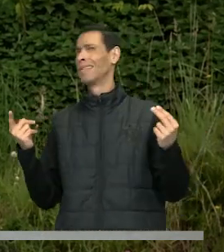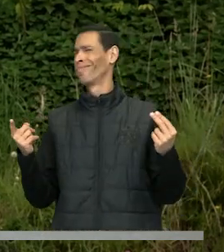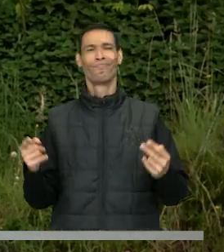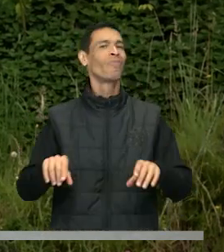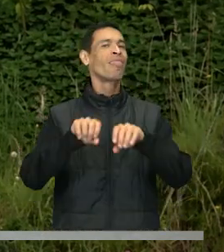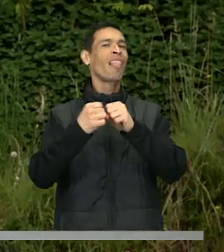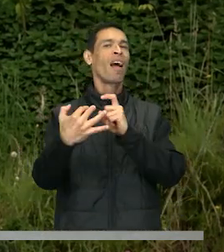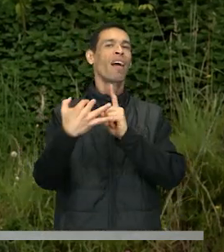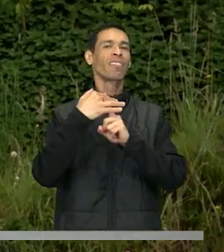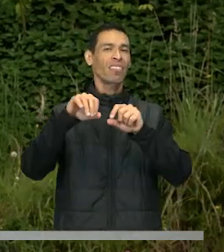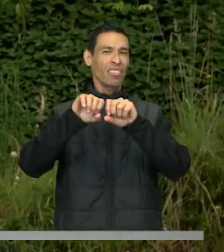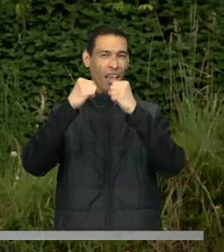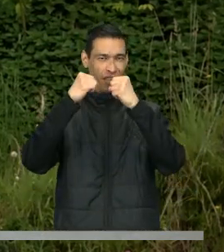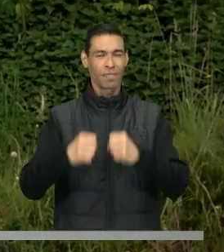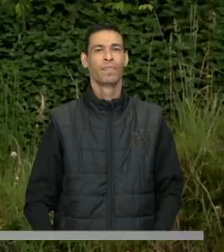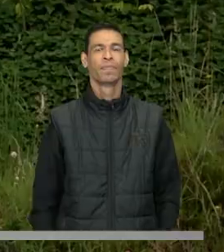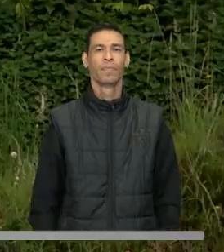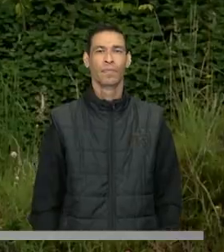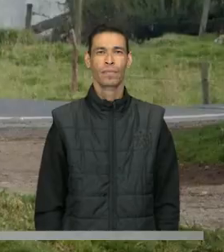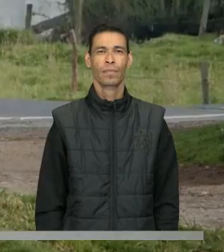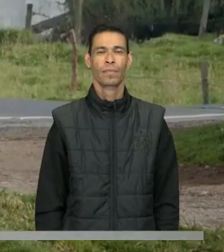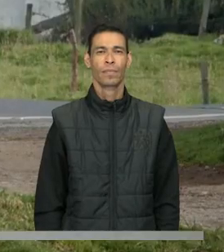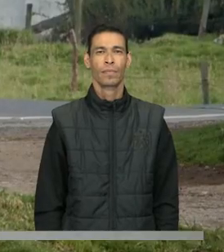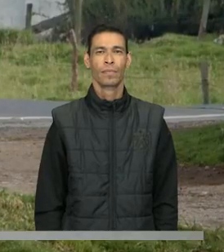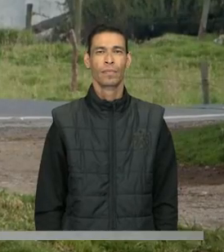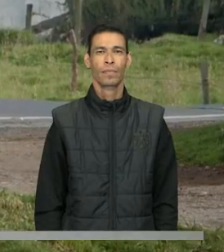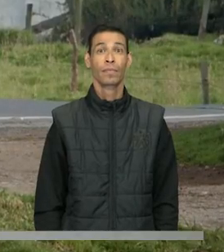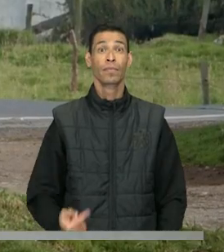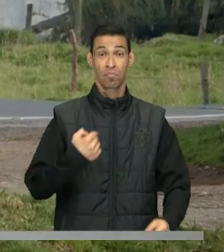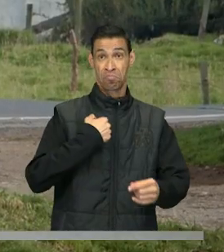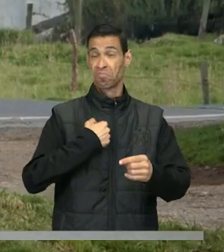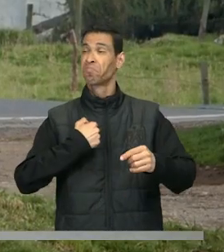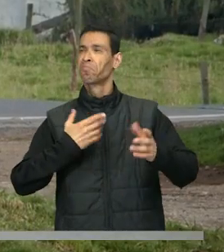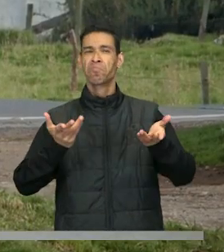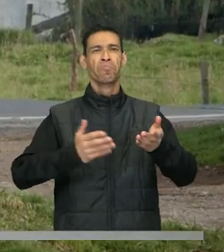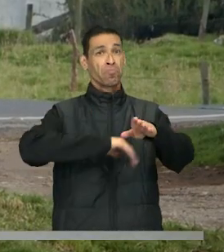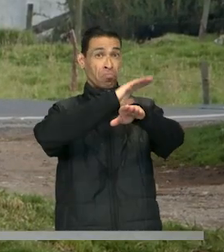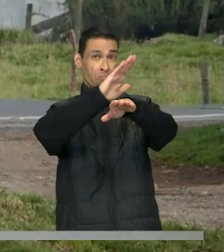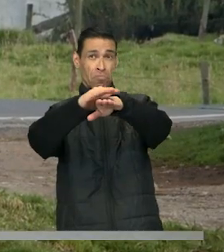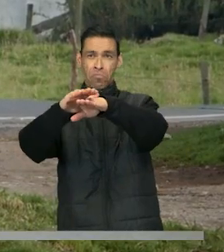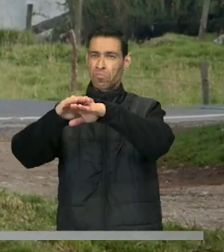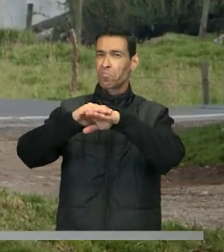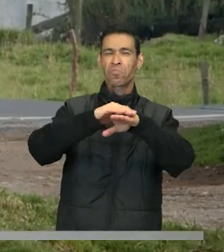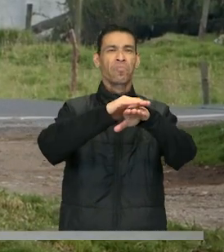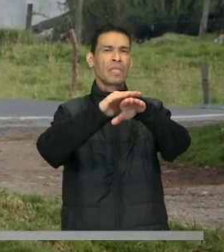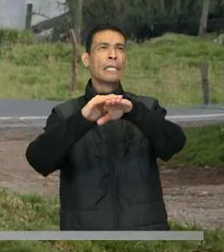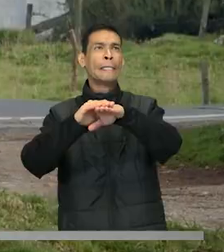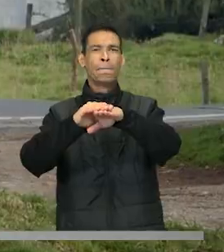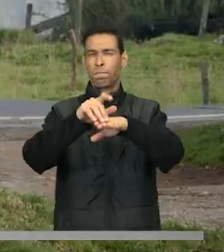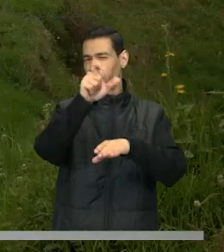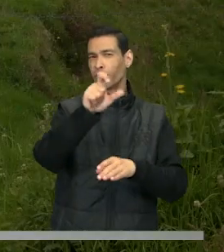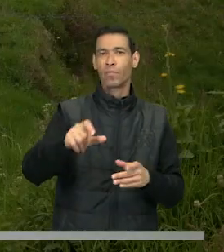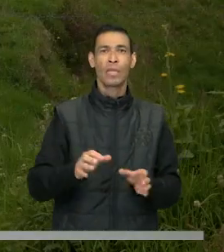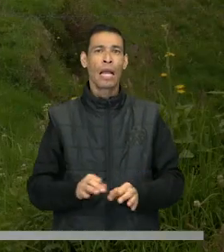es nocivo para la persona, ¿no? Yo le diría a la gente que tuviéramos